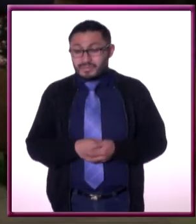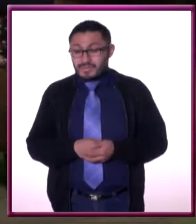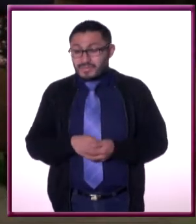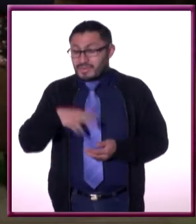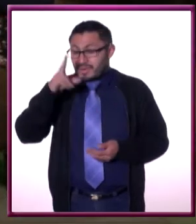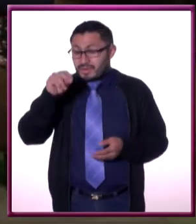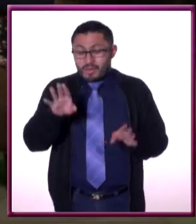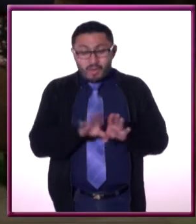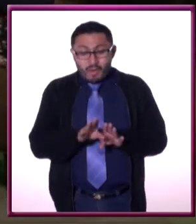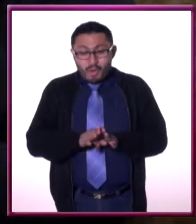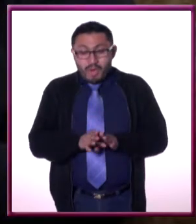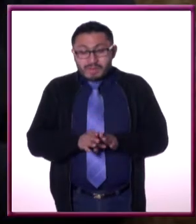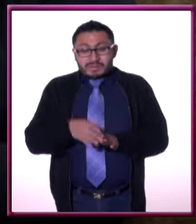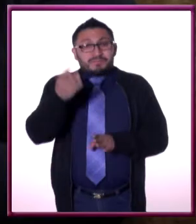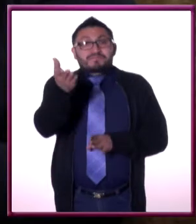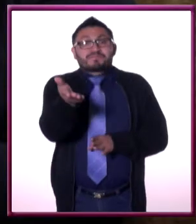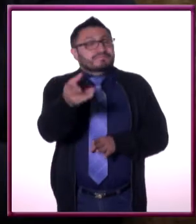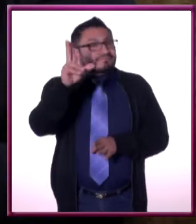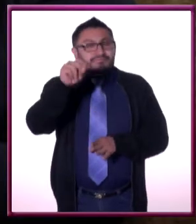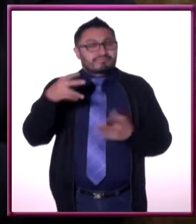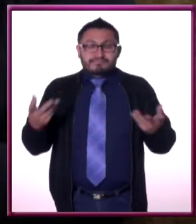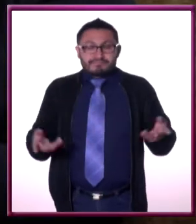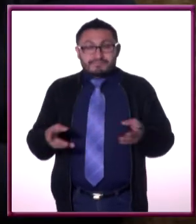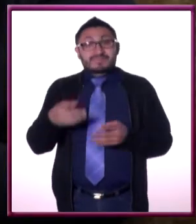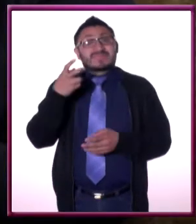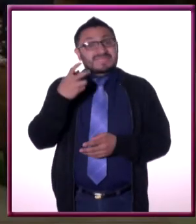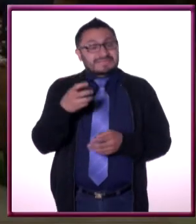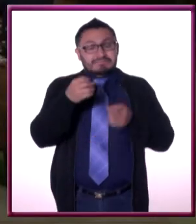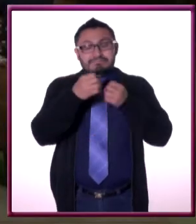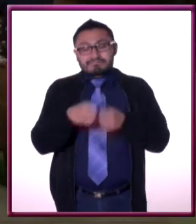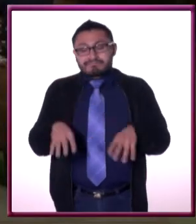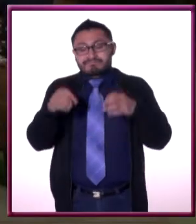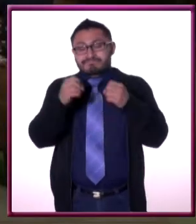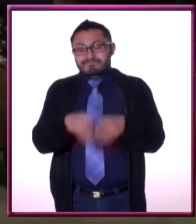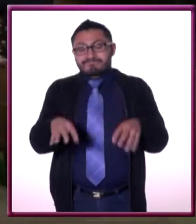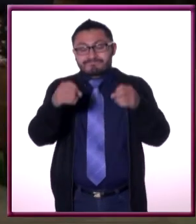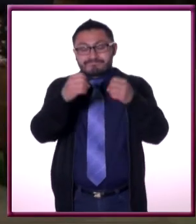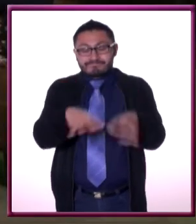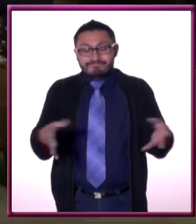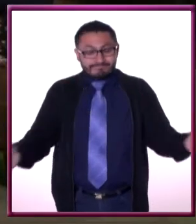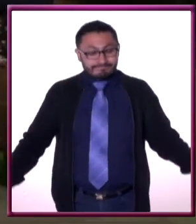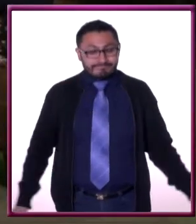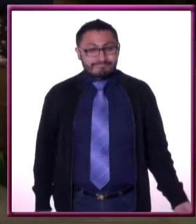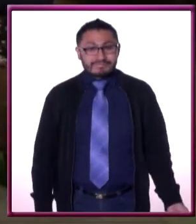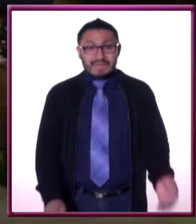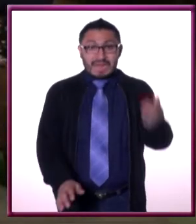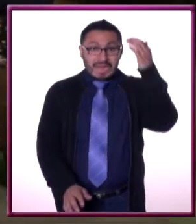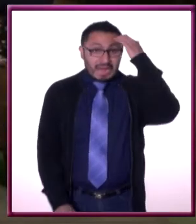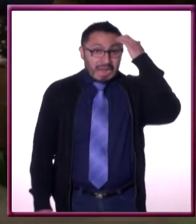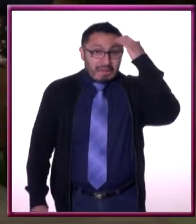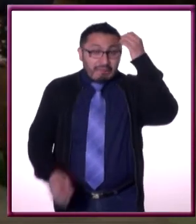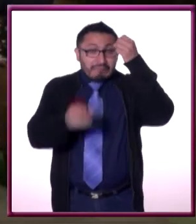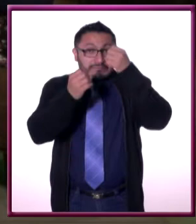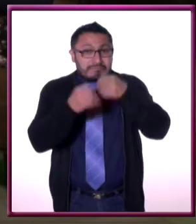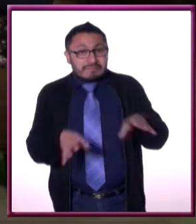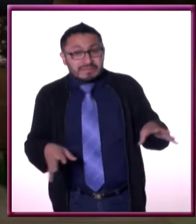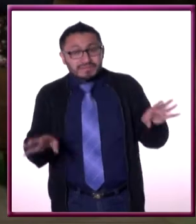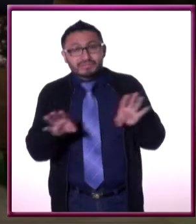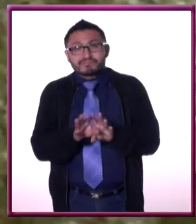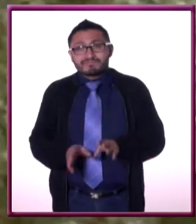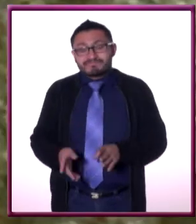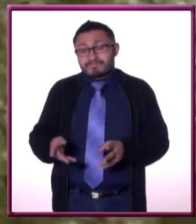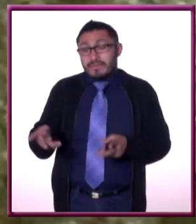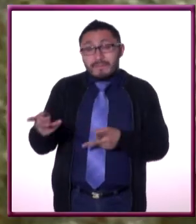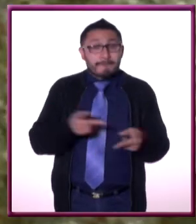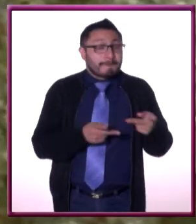la estamos demandando tanto Sí. y se ha ido perdiendo incluso, pues, conocimiento de